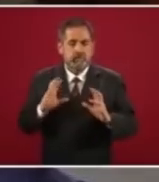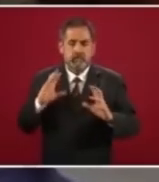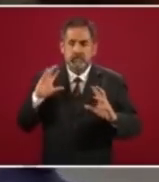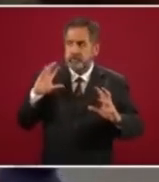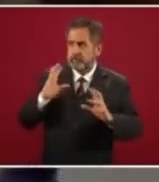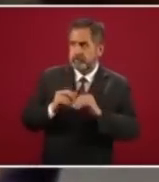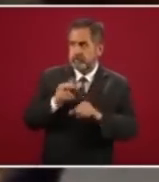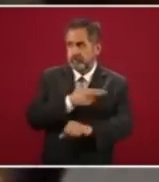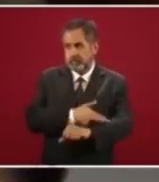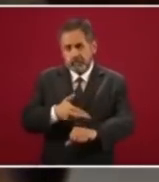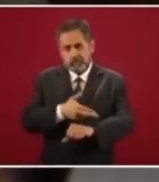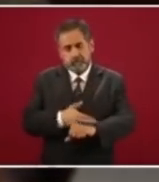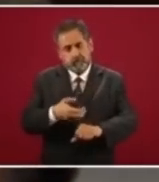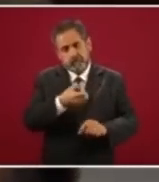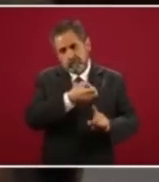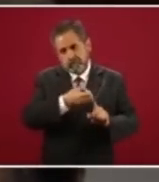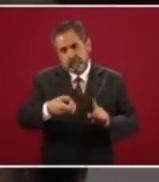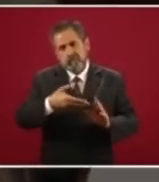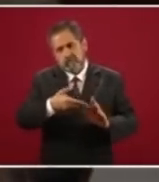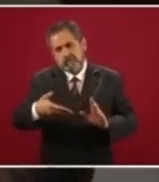procesos